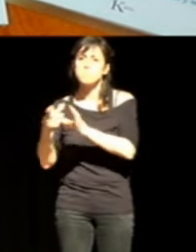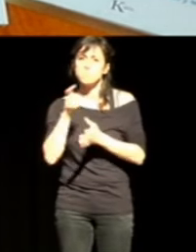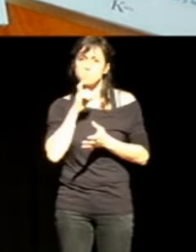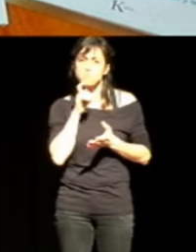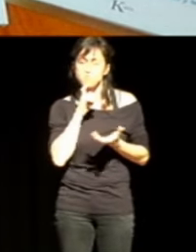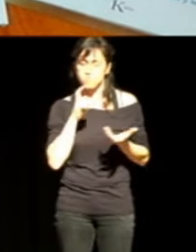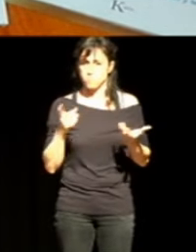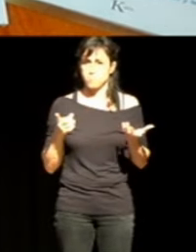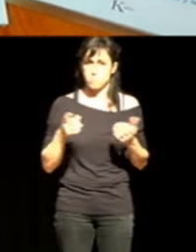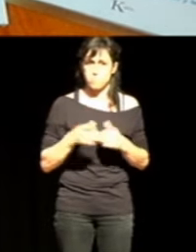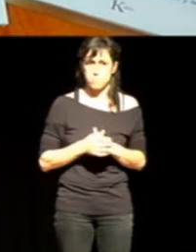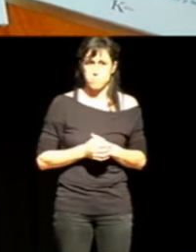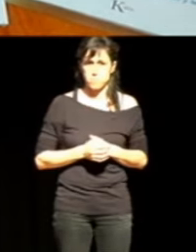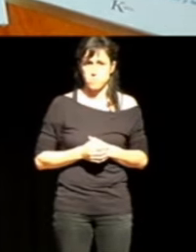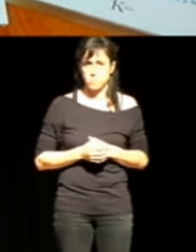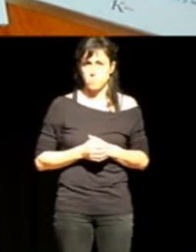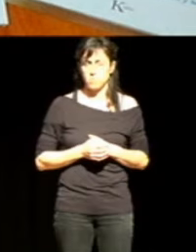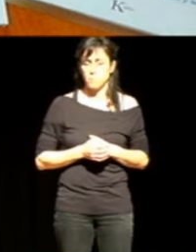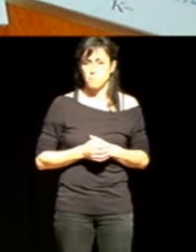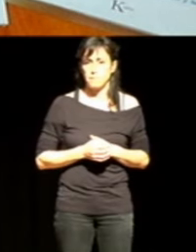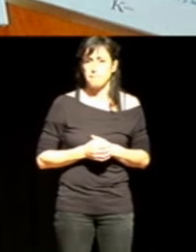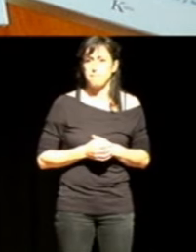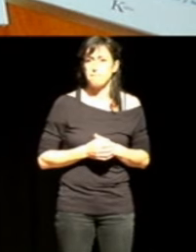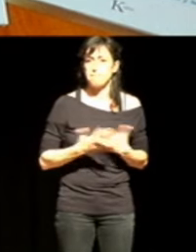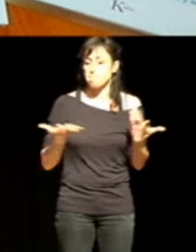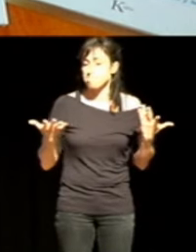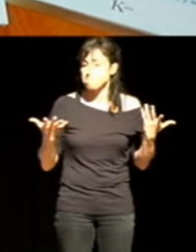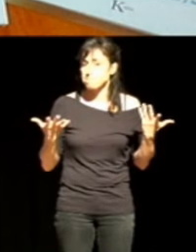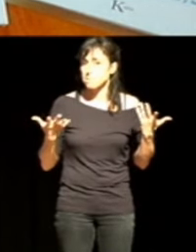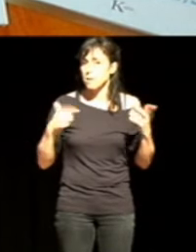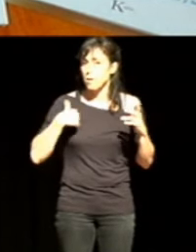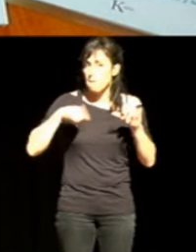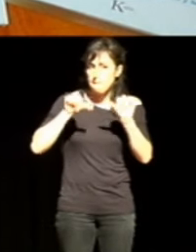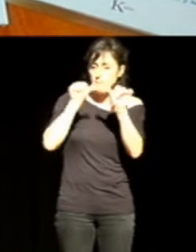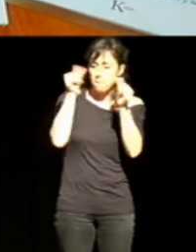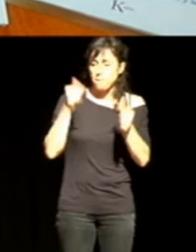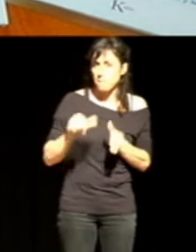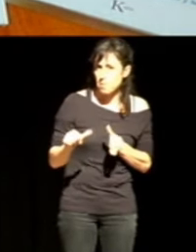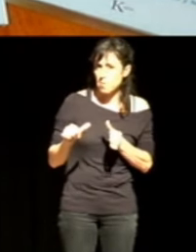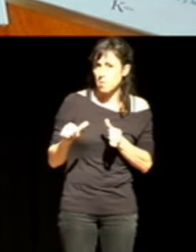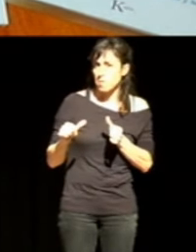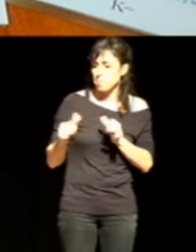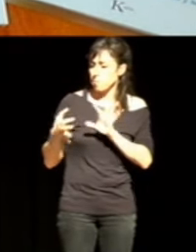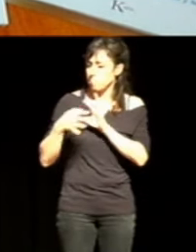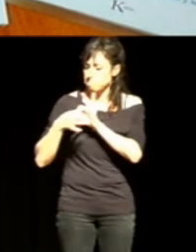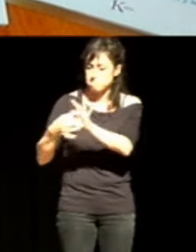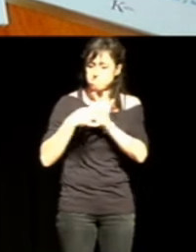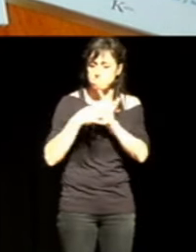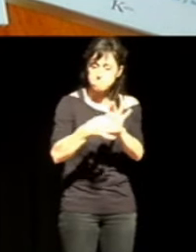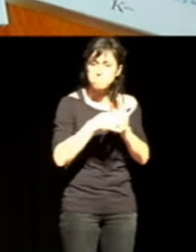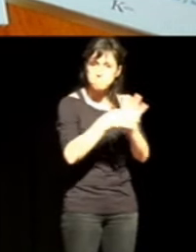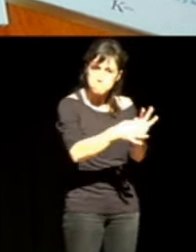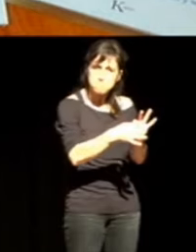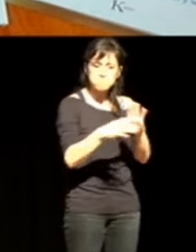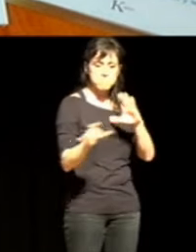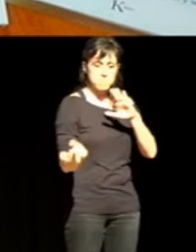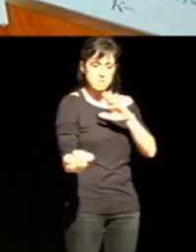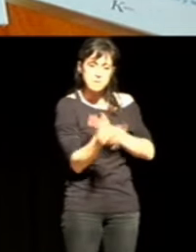punto me va bien o no me va bien la forma en que yo he construido mis vínculos? ¿Cómo he